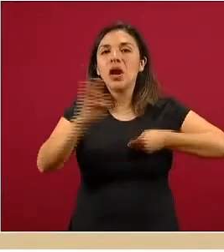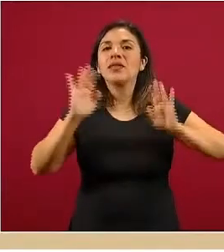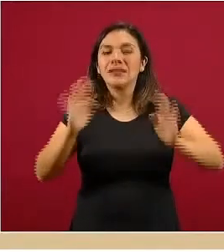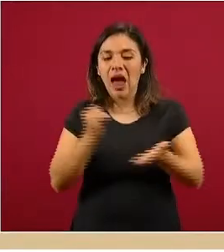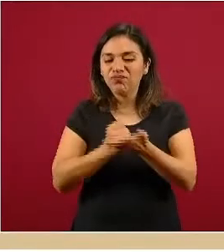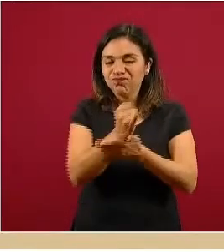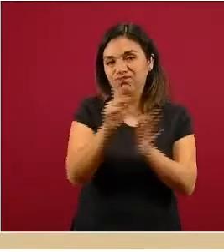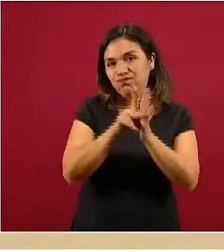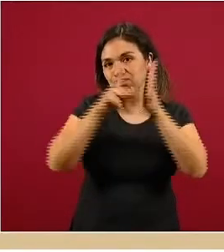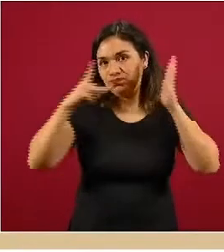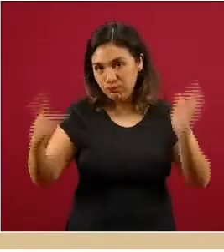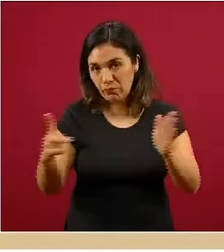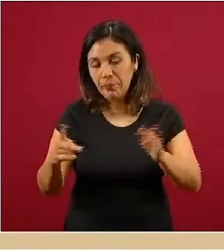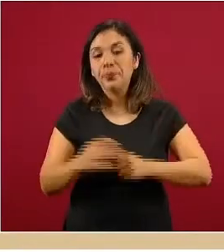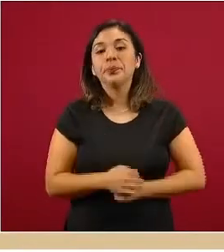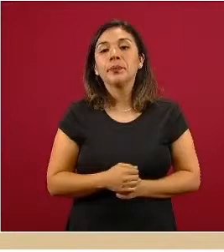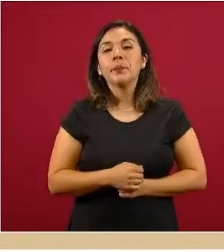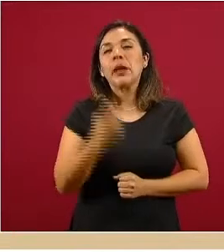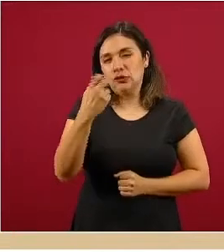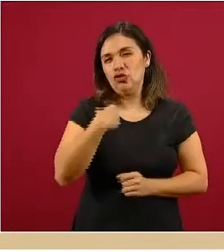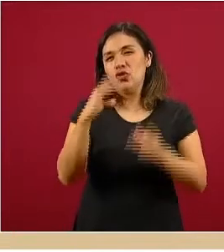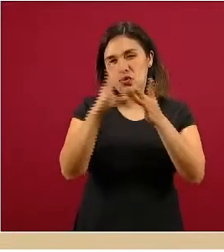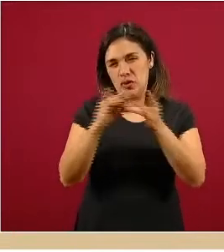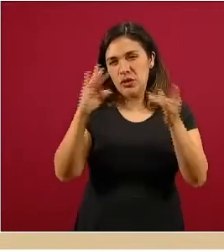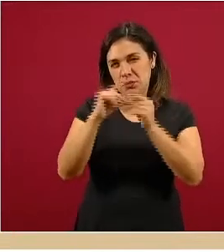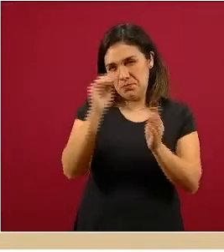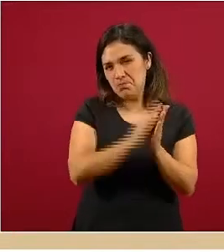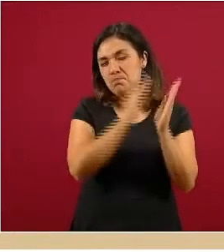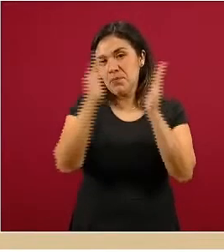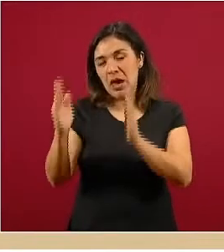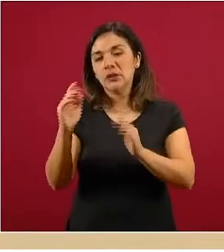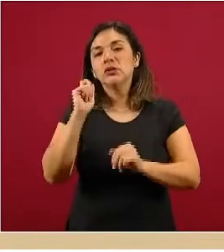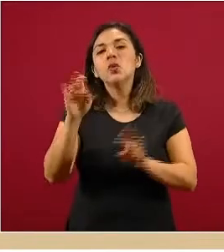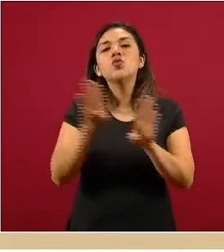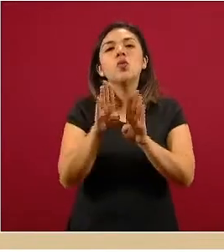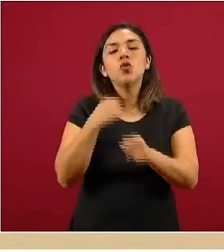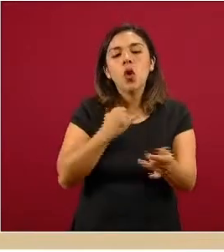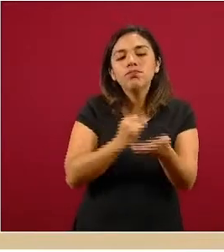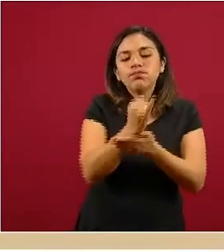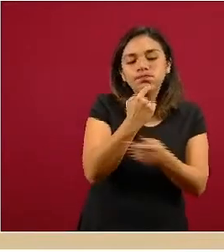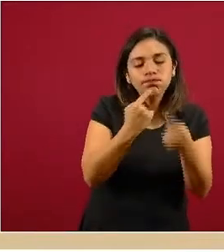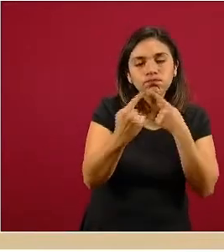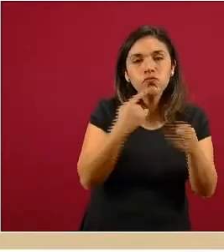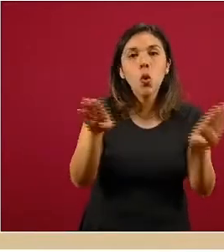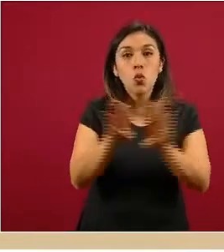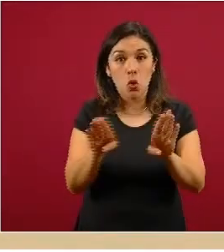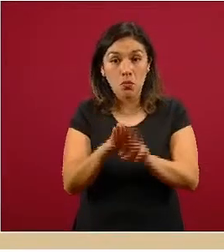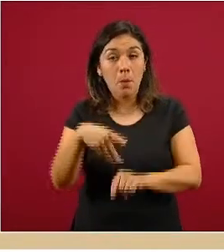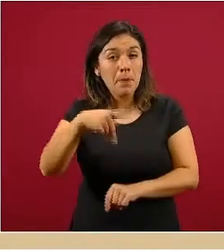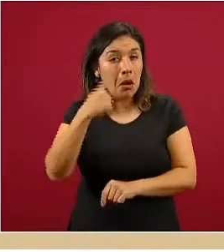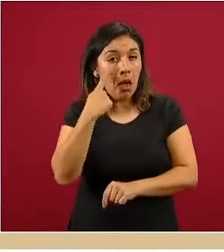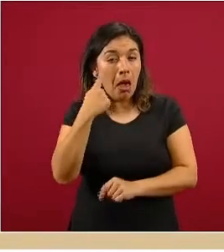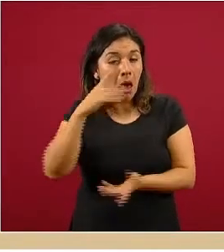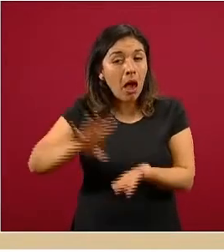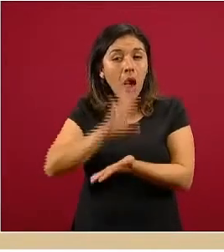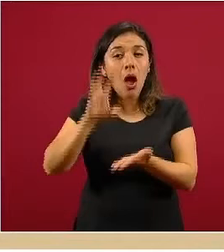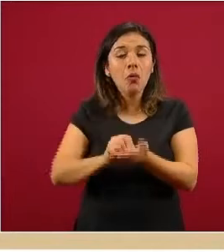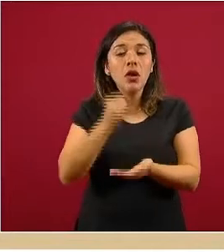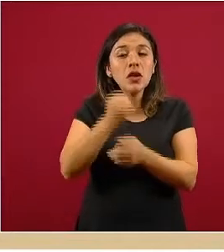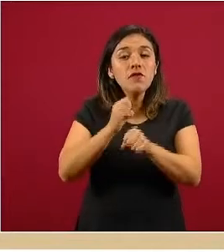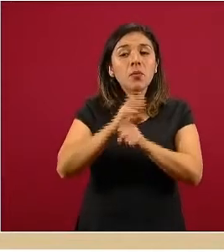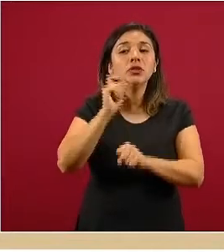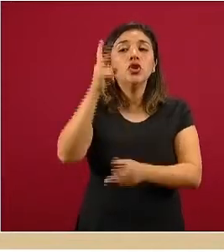al sistema de atención. También puede haber problemas para diferentes patologías durante la contingencia,